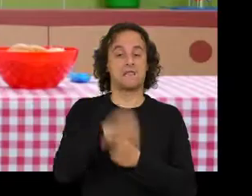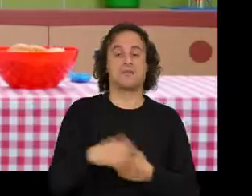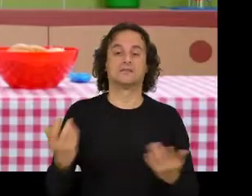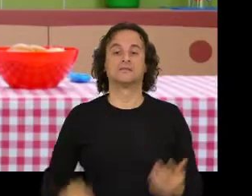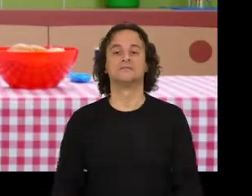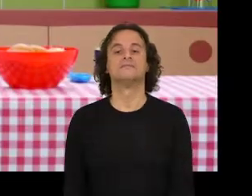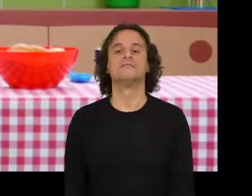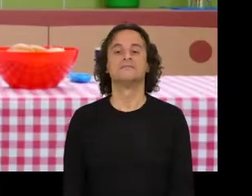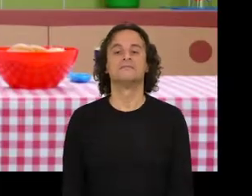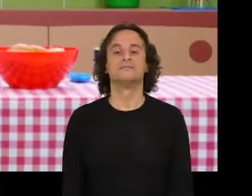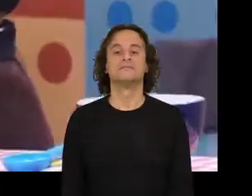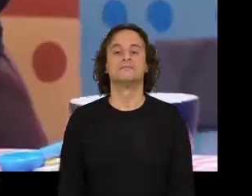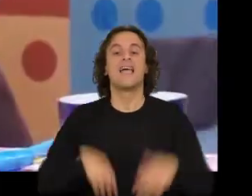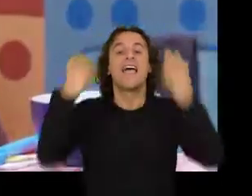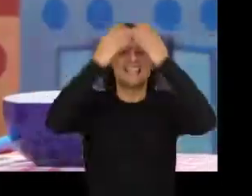elegante.